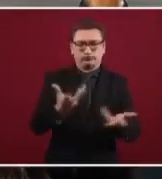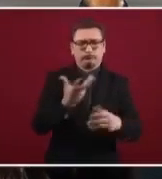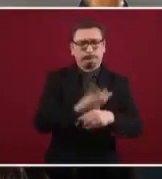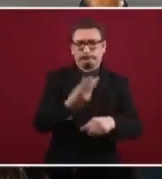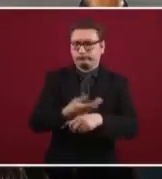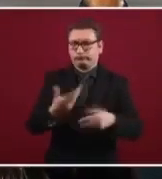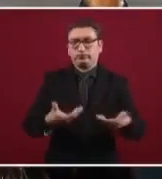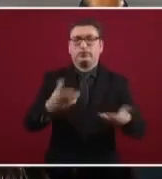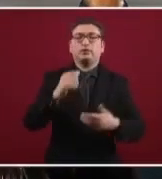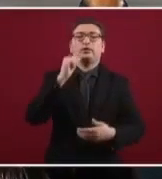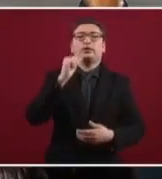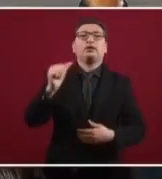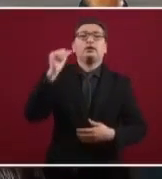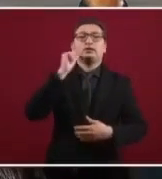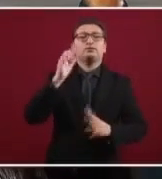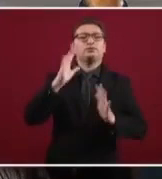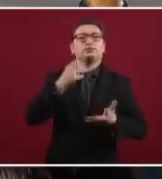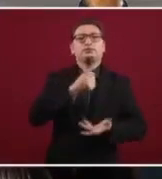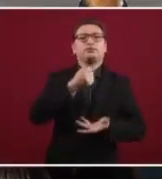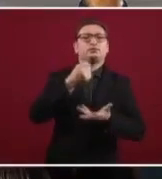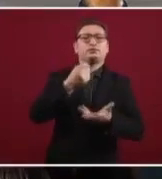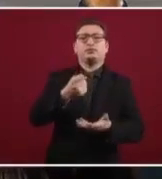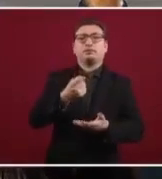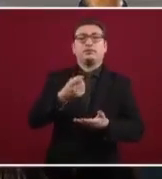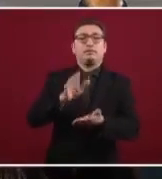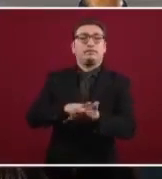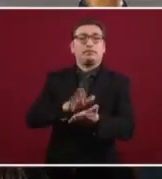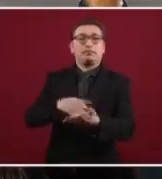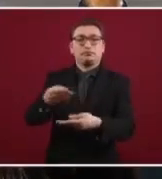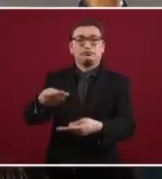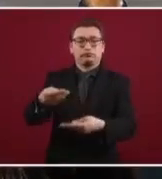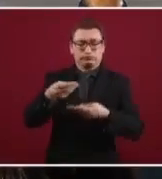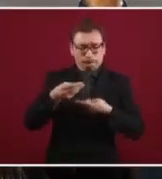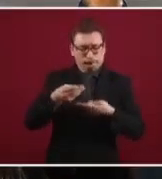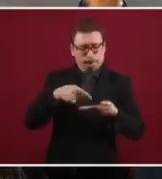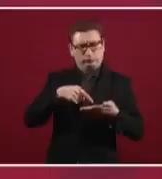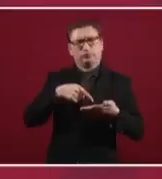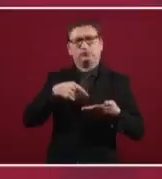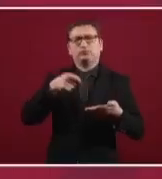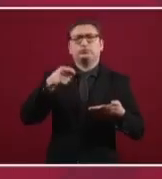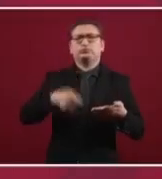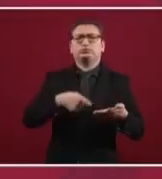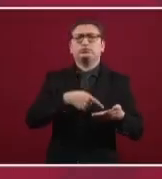entregaron el primer comprobante de